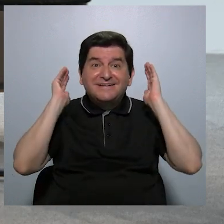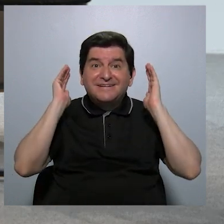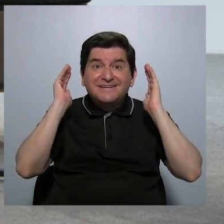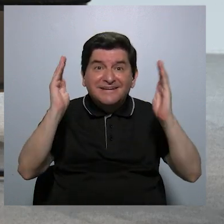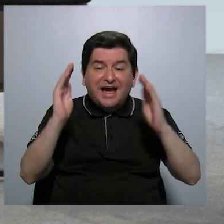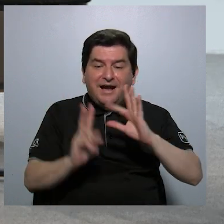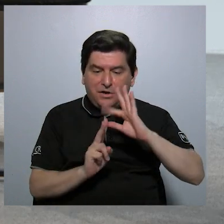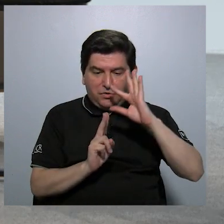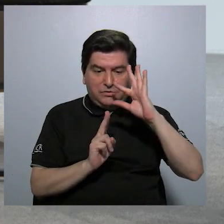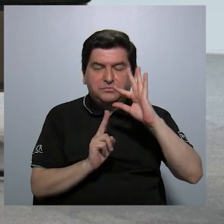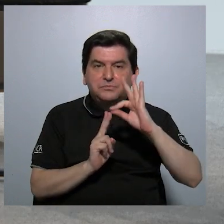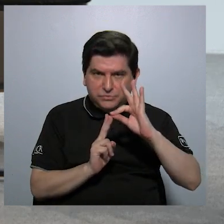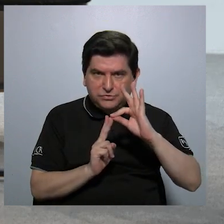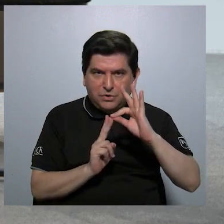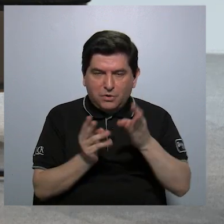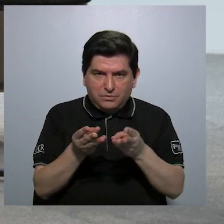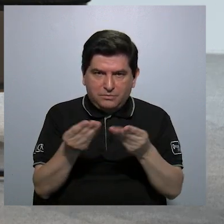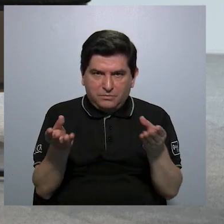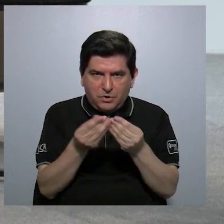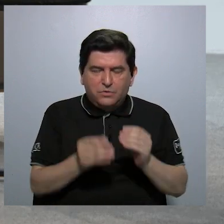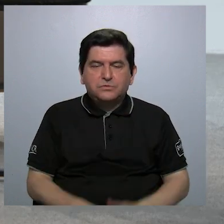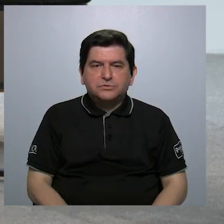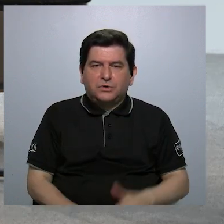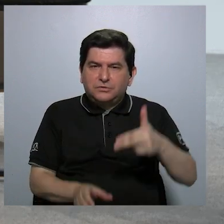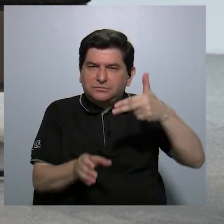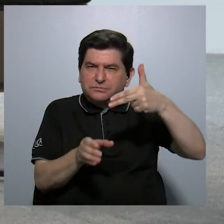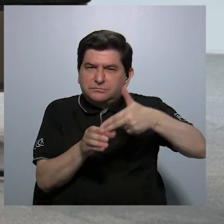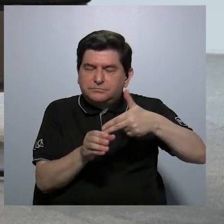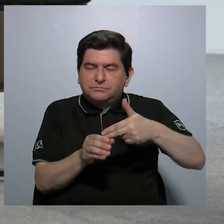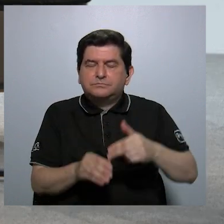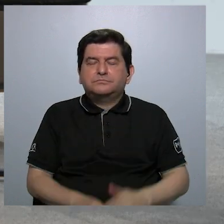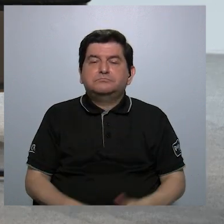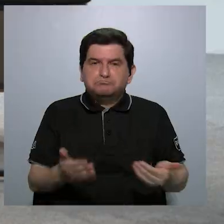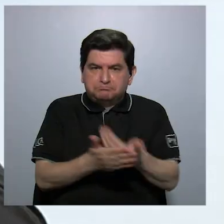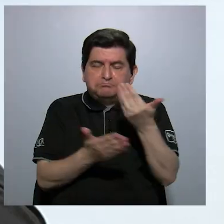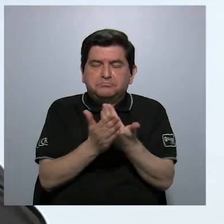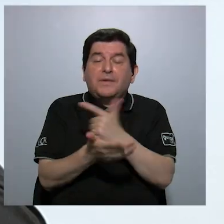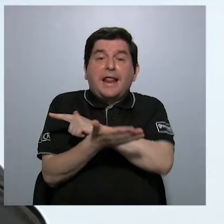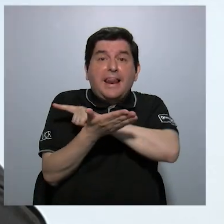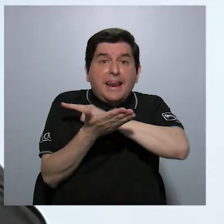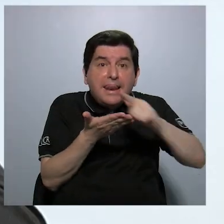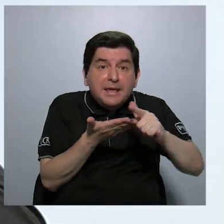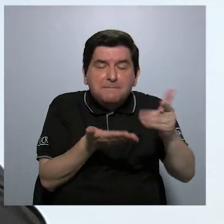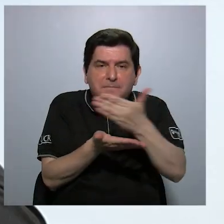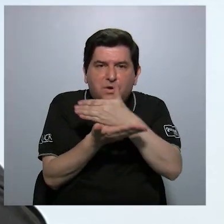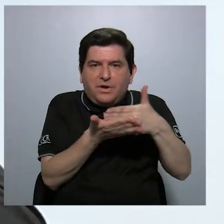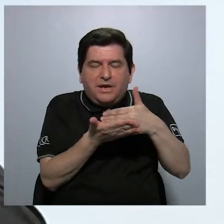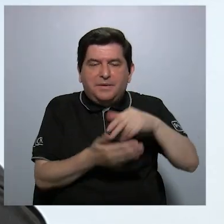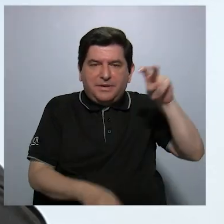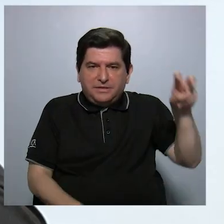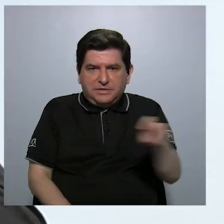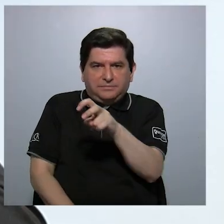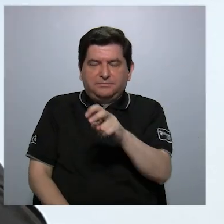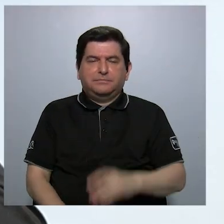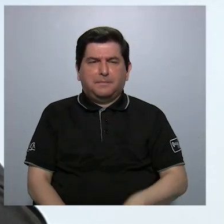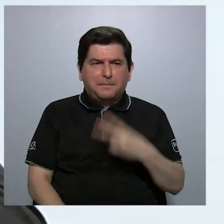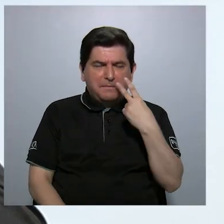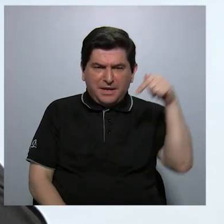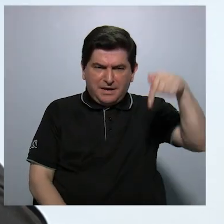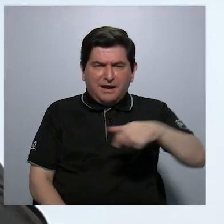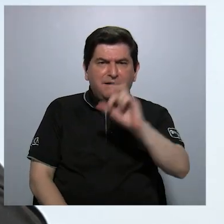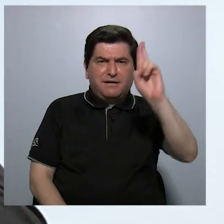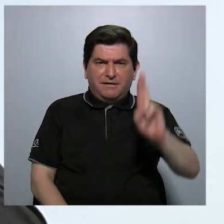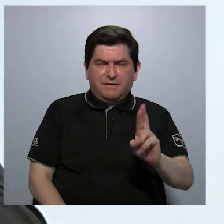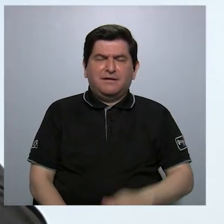gran alternativa para producir un combustible renovable, limpio, para la parte de transportes. Hemos visto